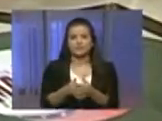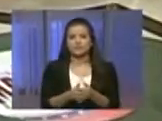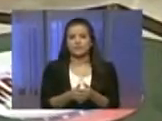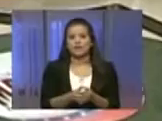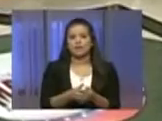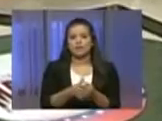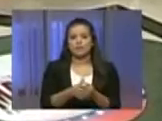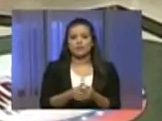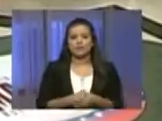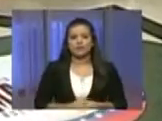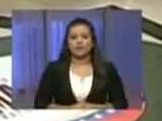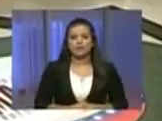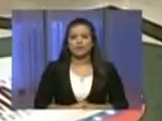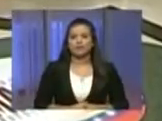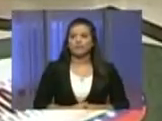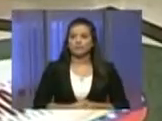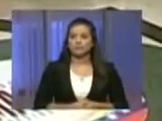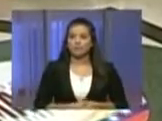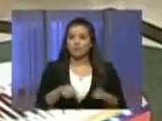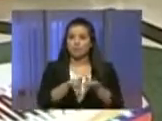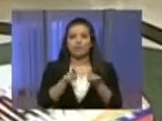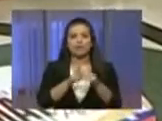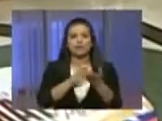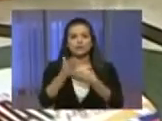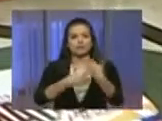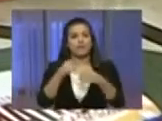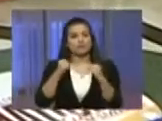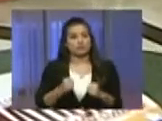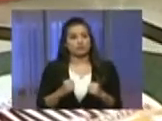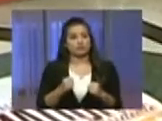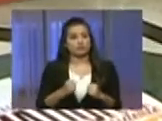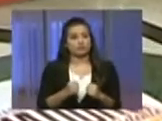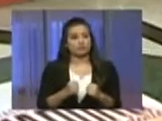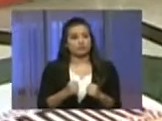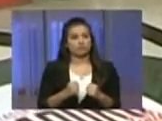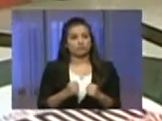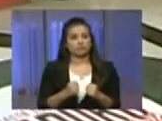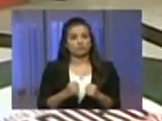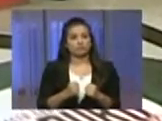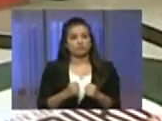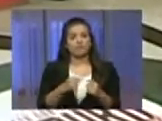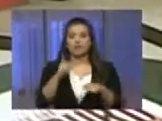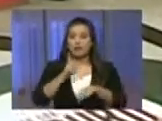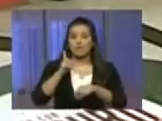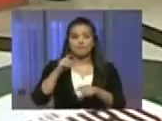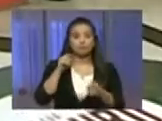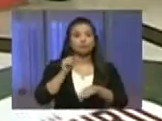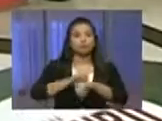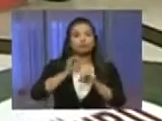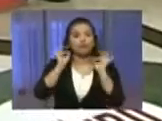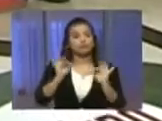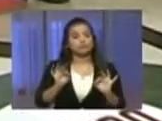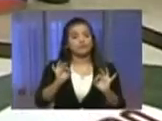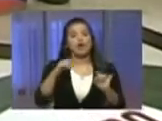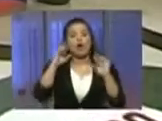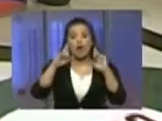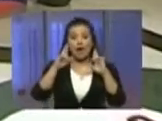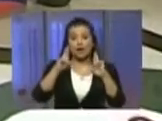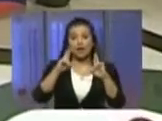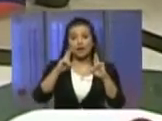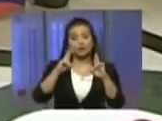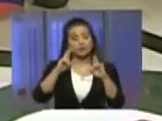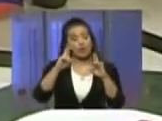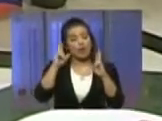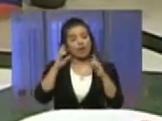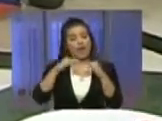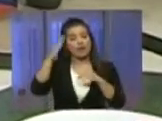hacia la necesaria estabilización en un punto moderado y ojalá alto